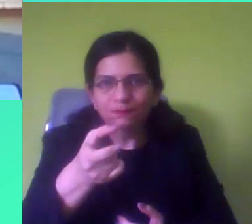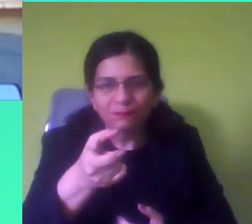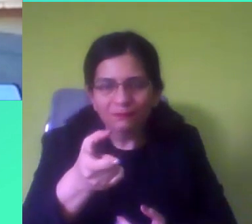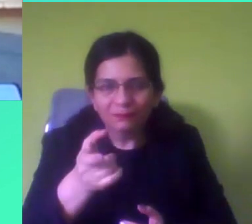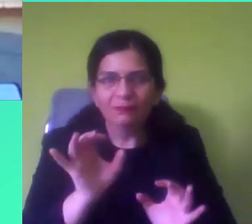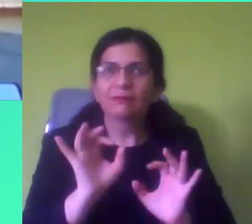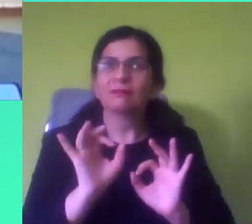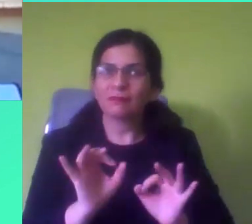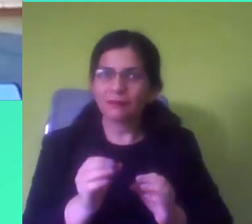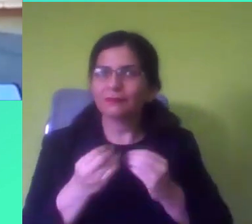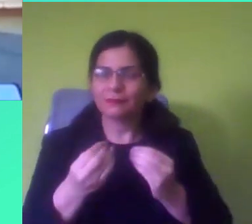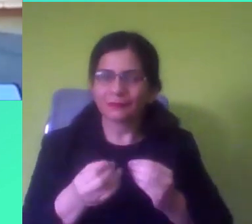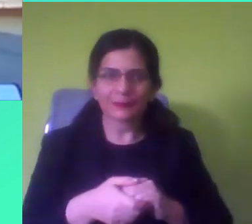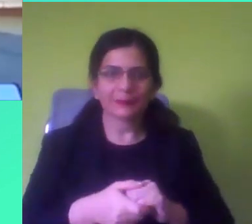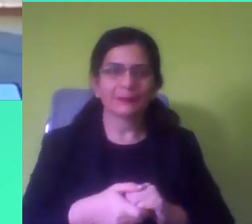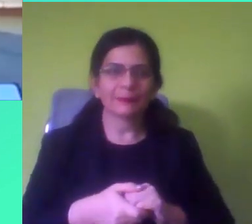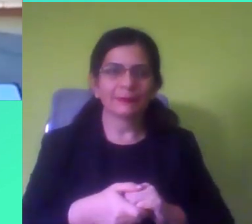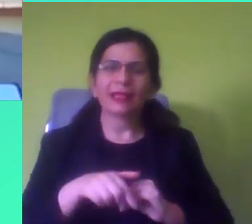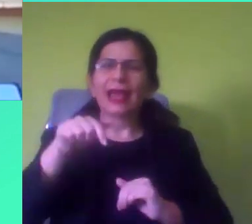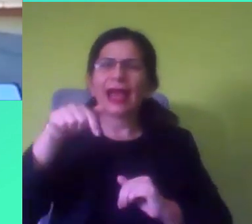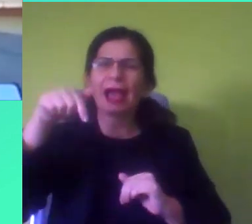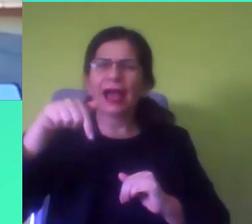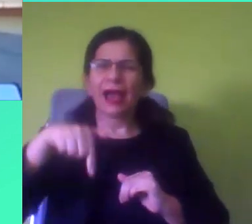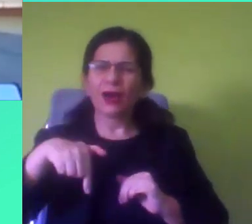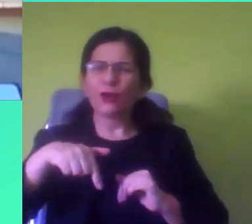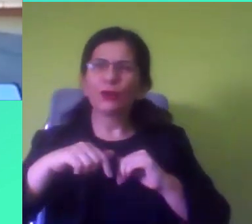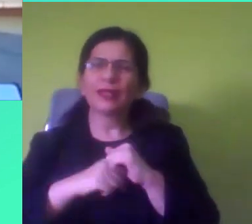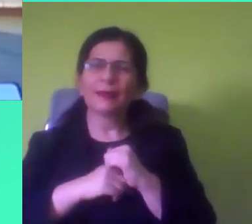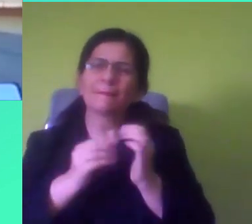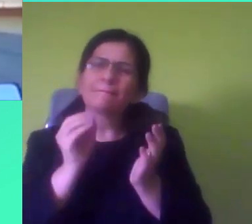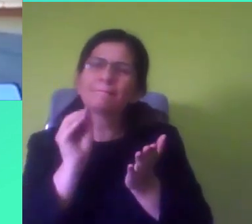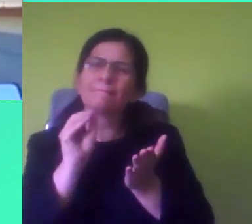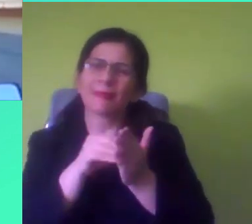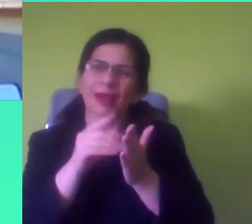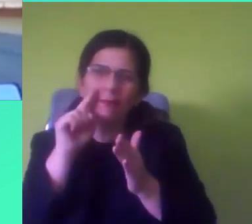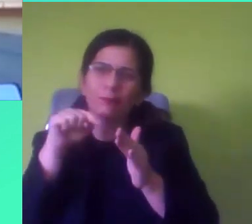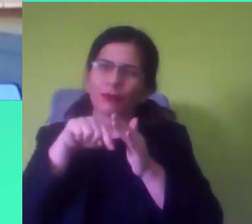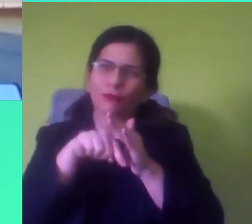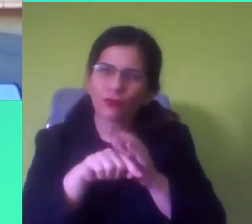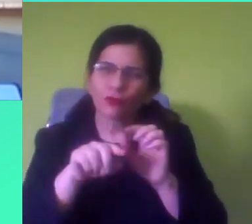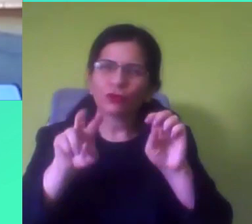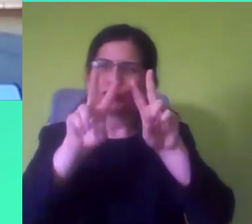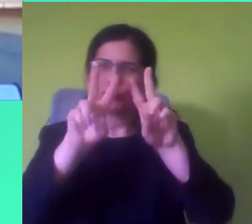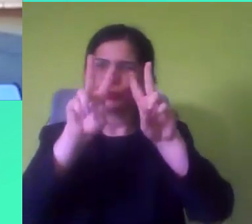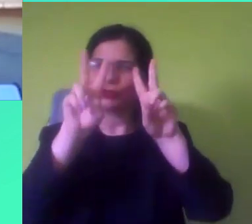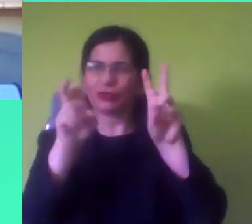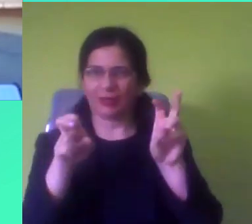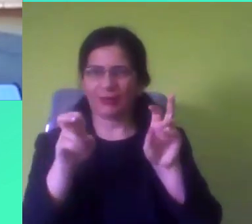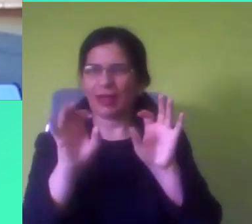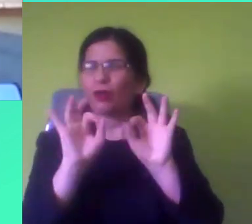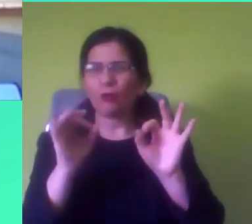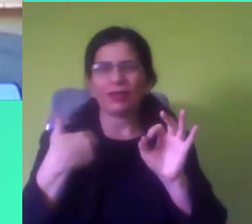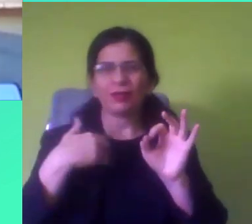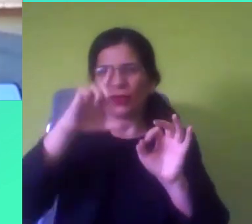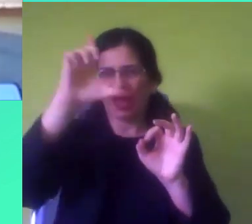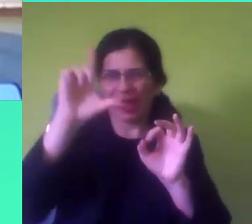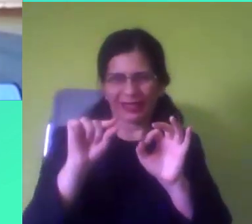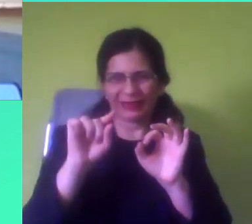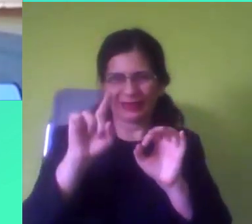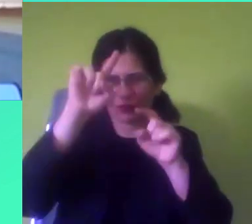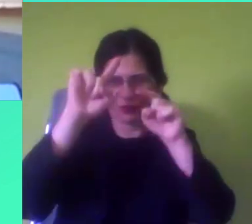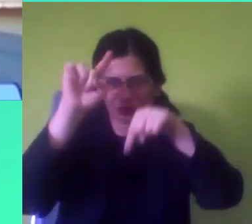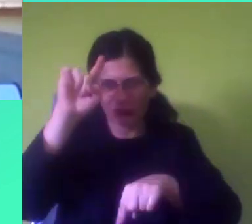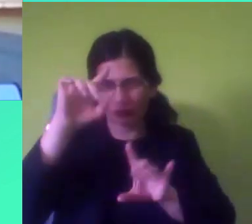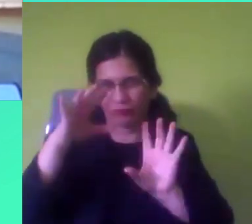están y cómo son. Vamos a entrar en un tema que es más transversal, que no solo implica